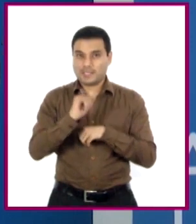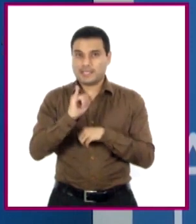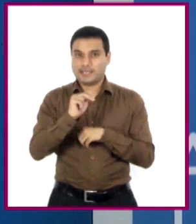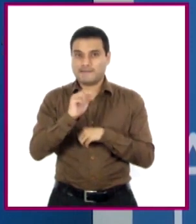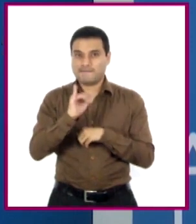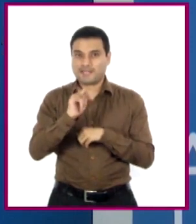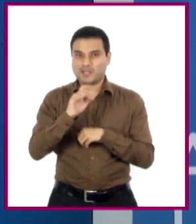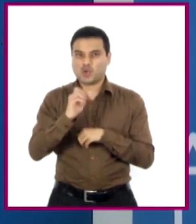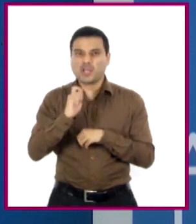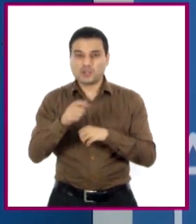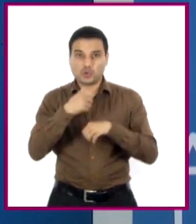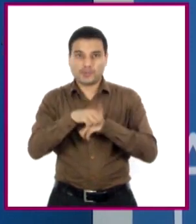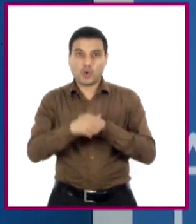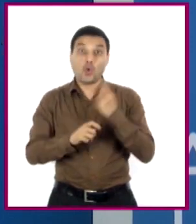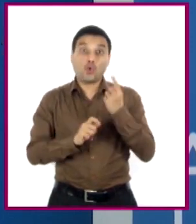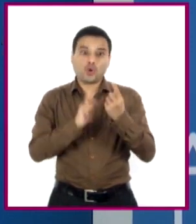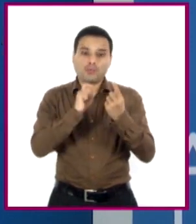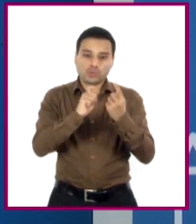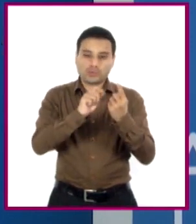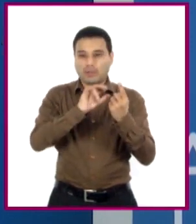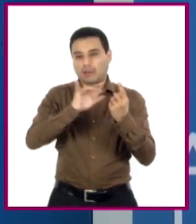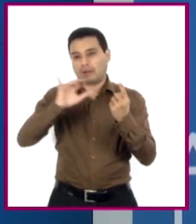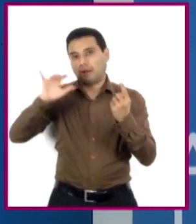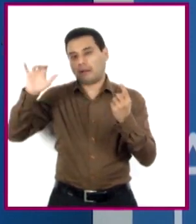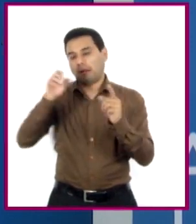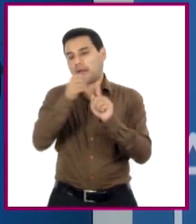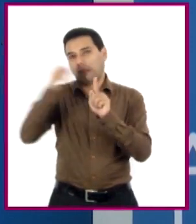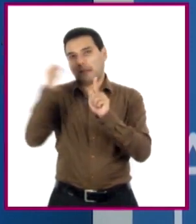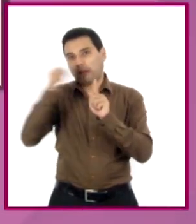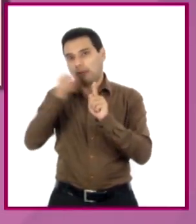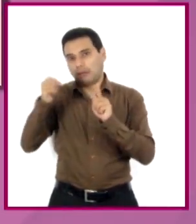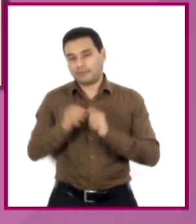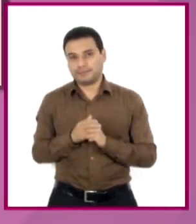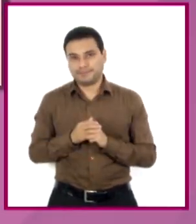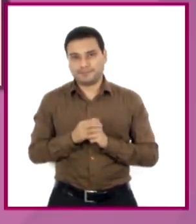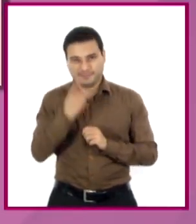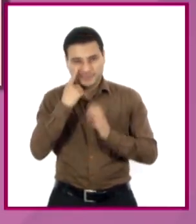cantidad infinita de decimales. Por ejemplo,